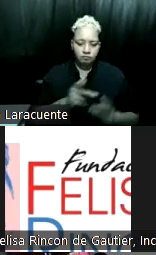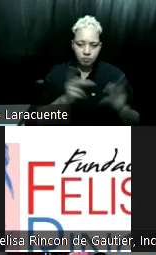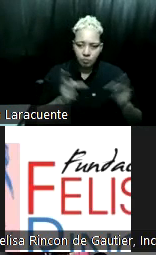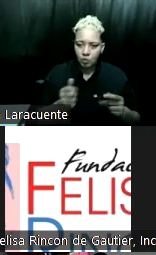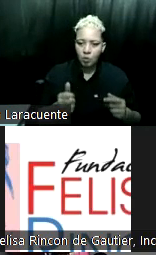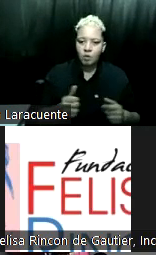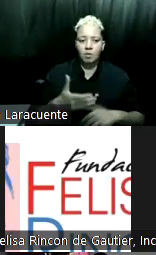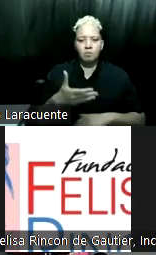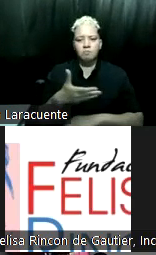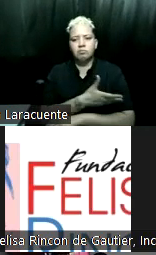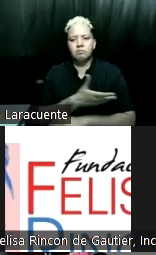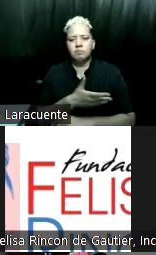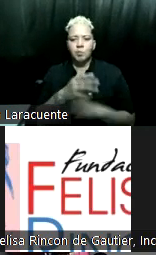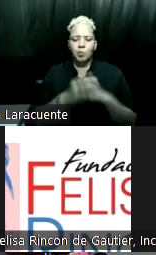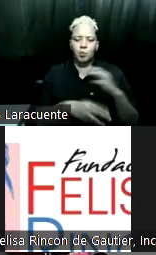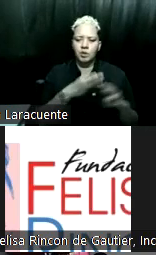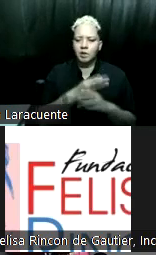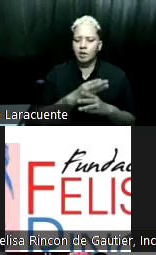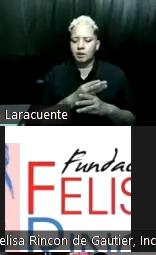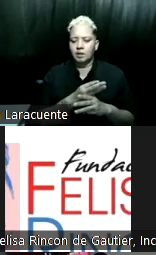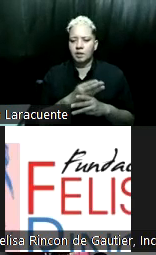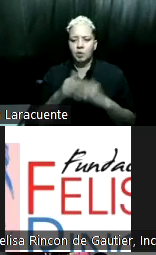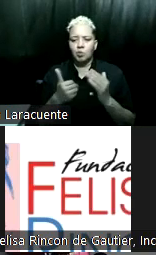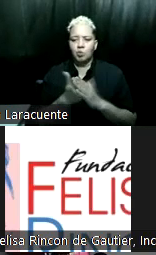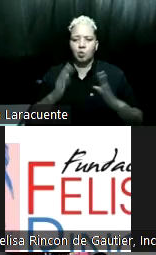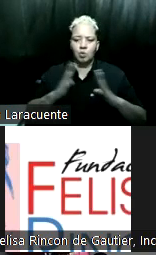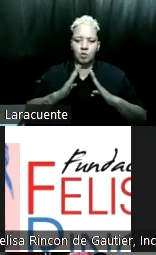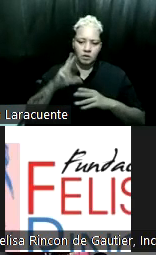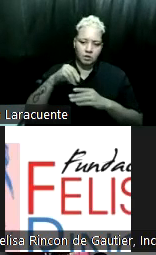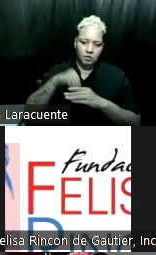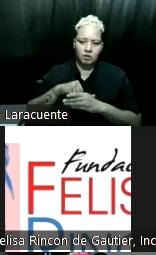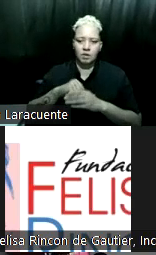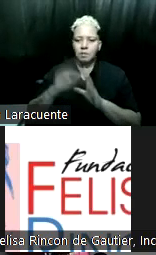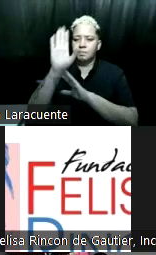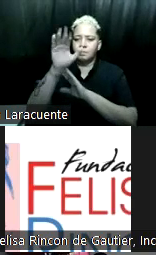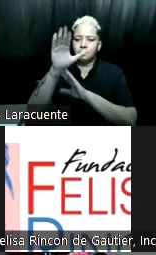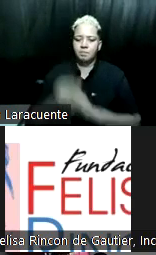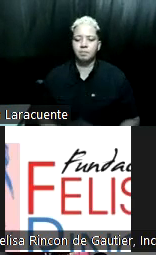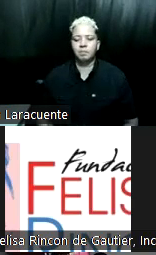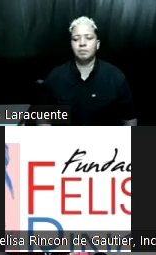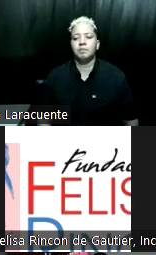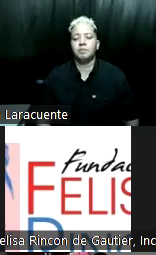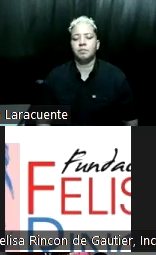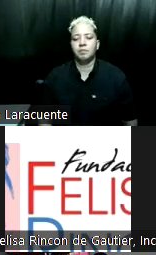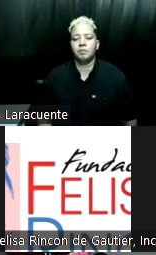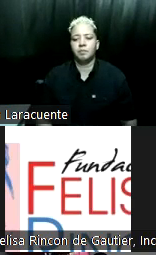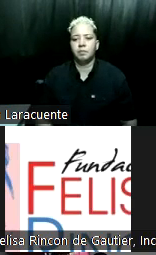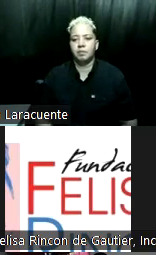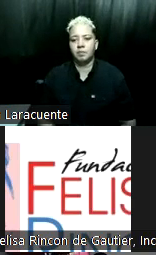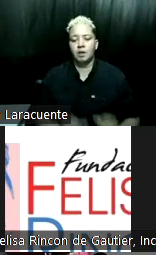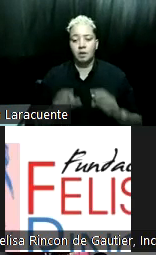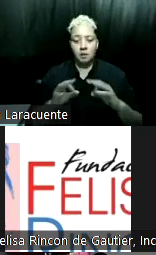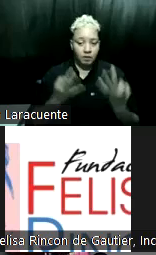mundial en prácticamente todos los deportes, incluido el baloncesto. Familiares figuras como